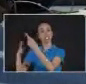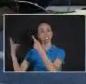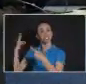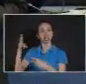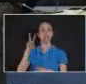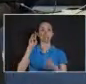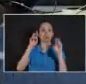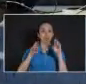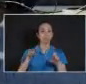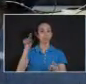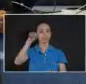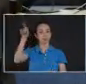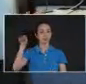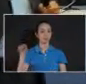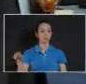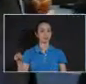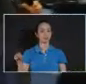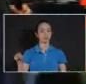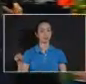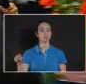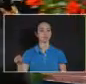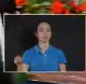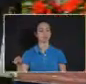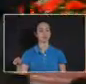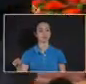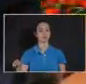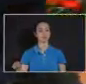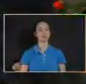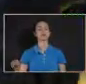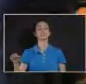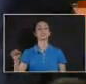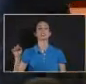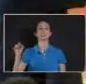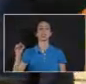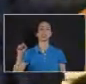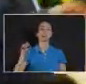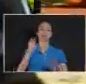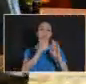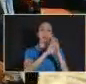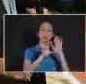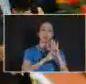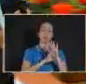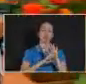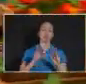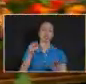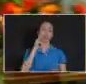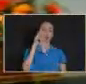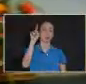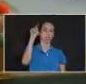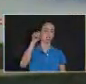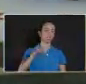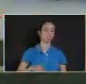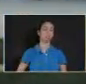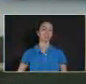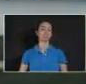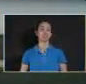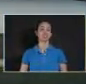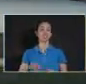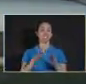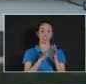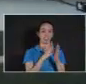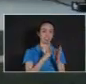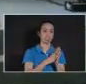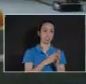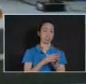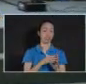Pero mira, sí, tienes razón, porque incluso el capítulo que vemos acá es primer libro de Reyes, capítulo 13, y el 13 nos